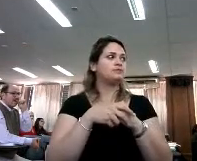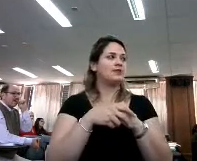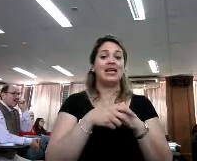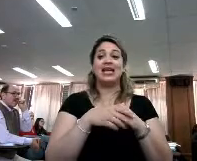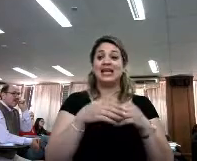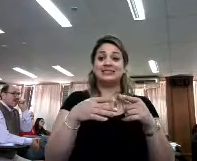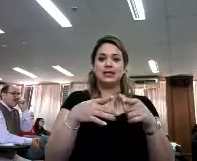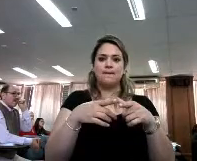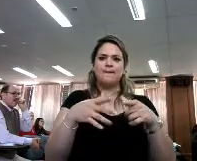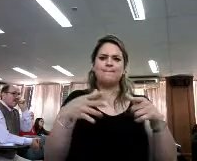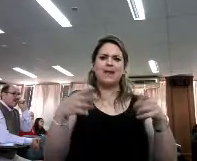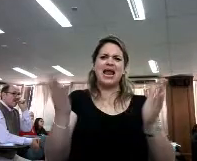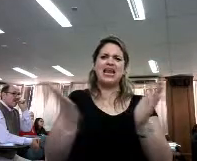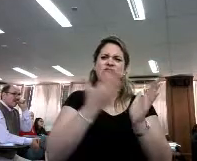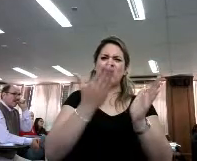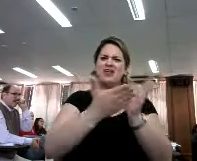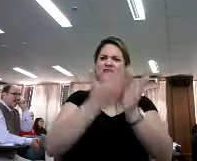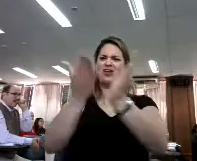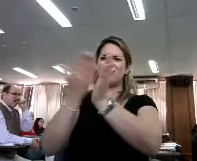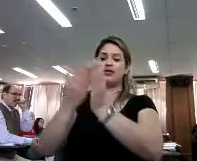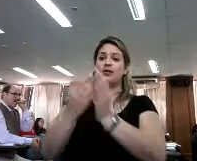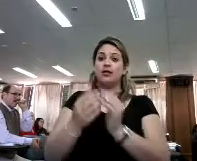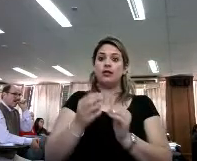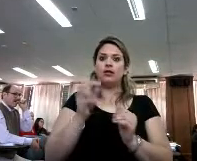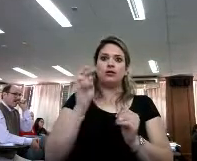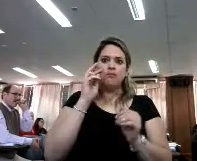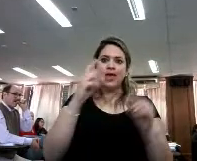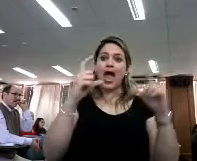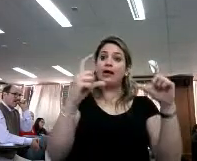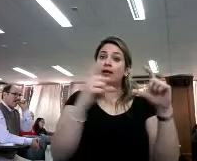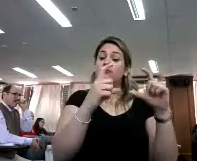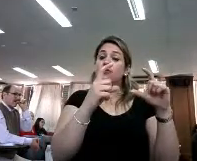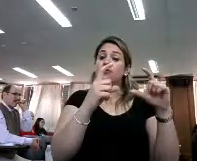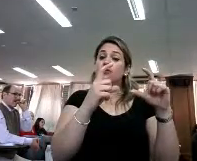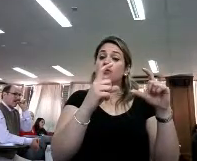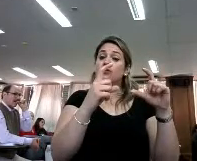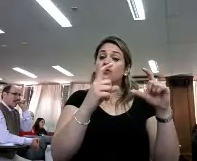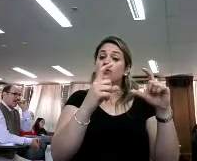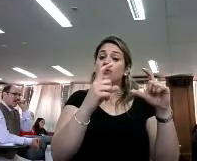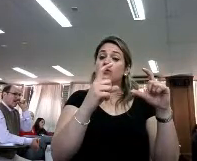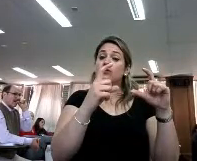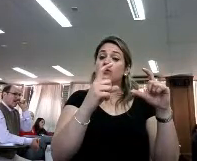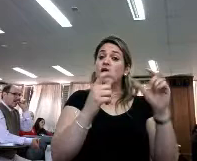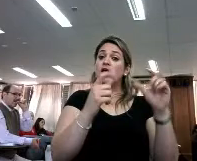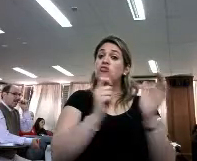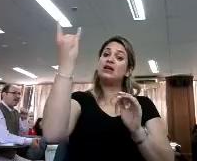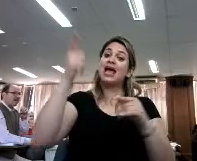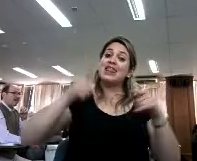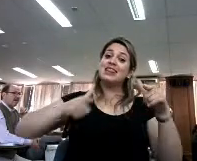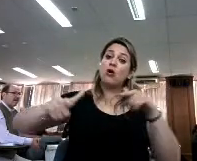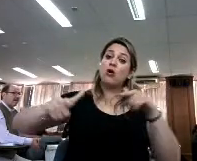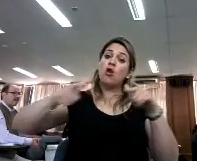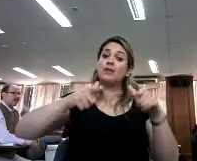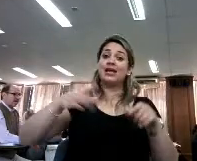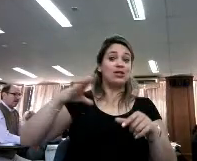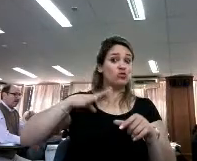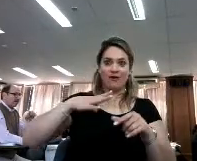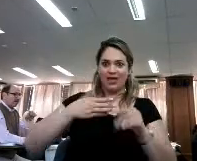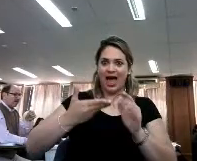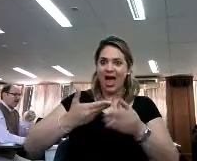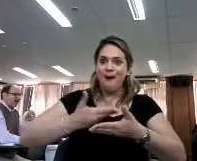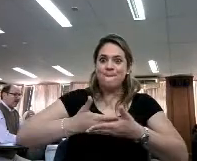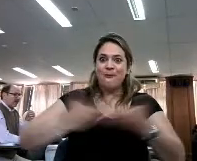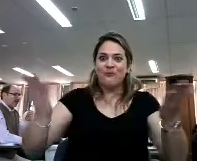abarcar la mayor literatura posible, encuentra un artículo de un autor de otra universidad colombiana que no había sido publicado todavía, estaba